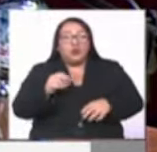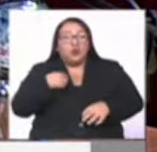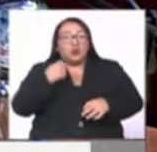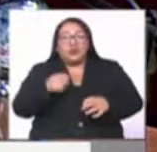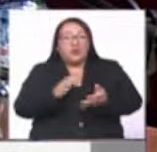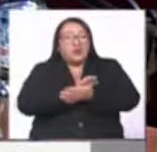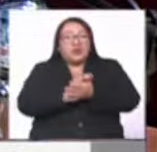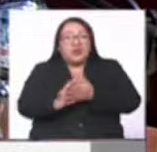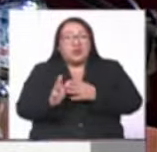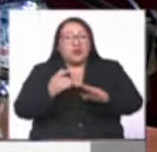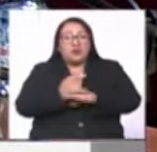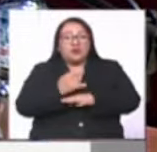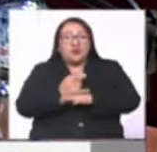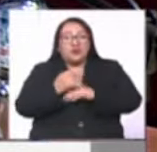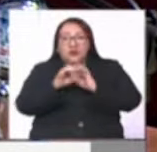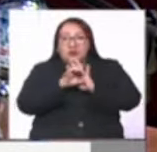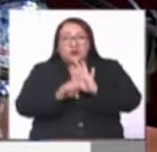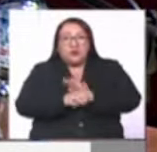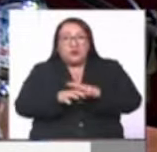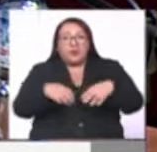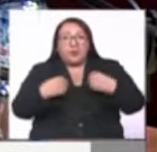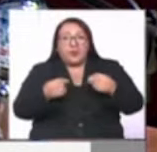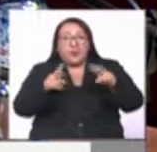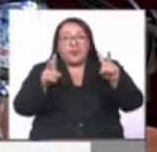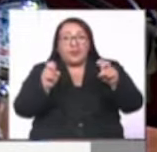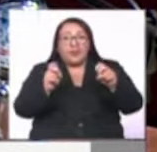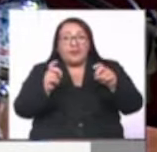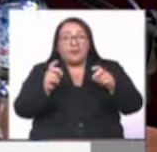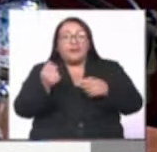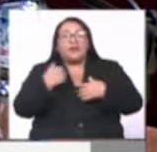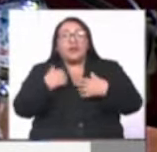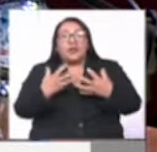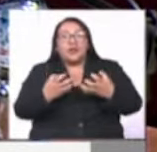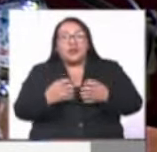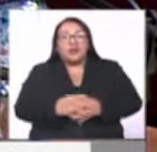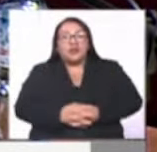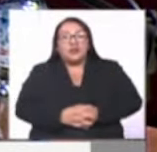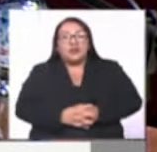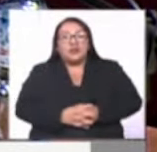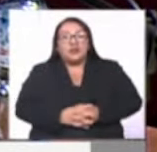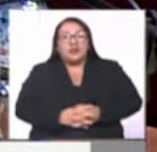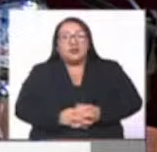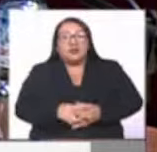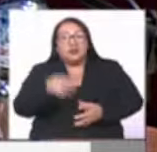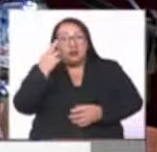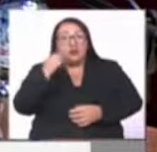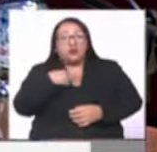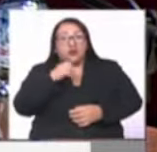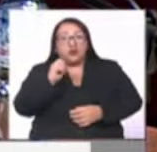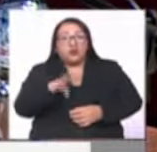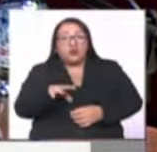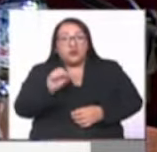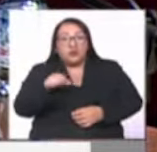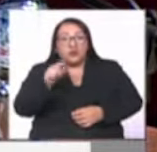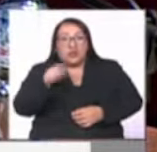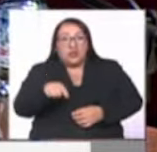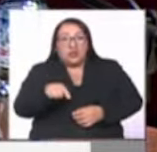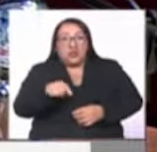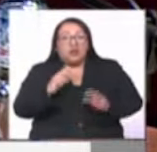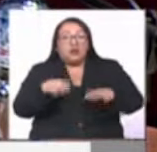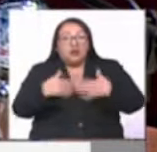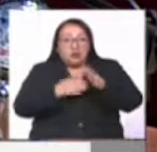acusación constitucional porque es un tema de interpretaciones por eso reitero si esto